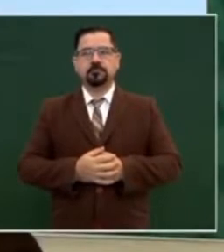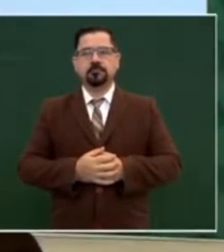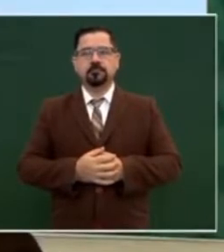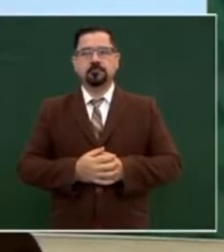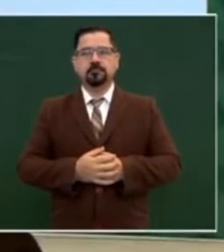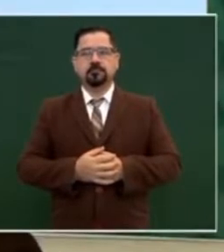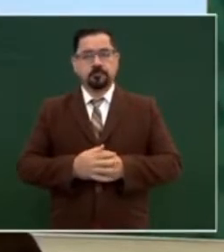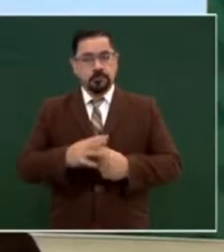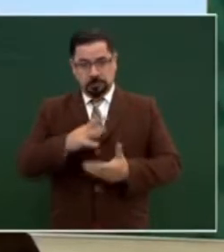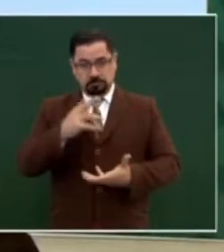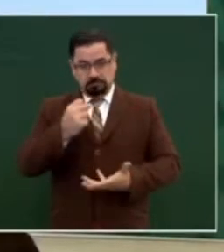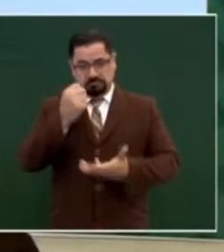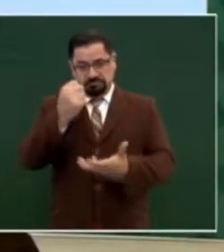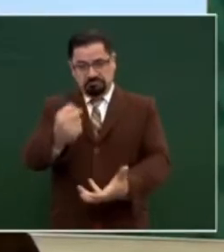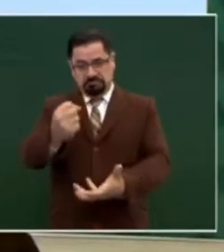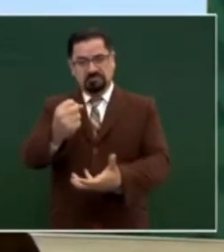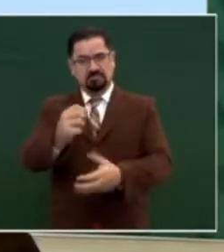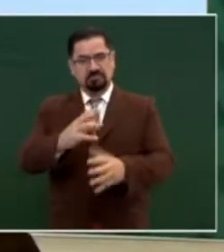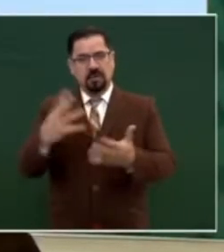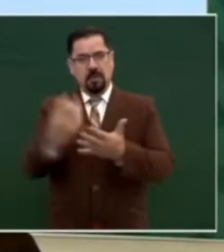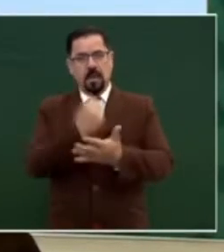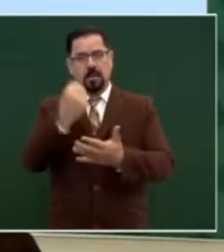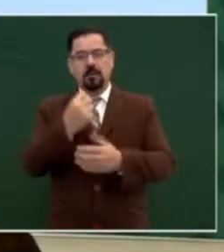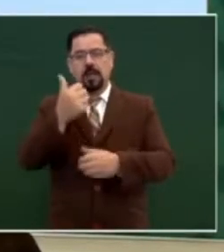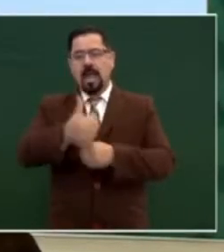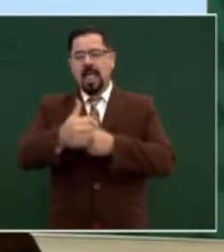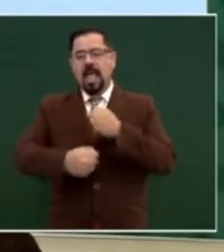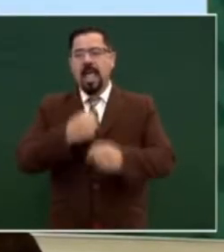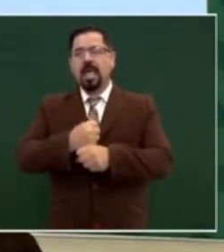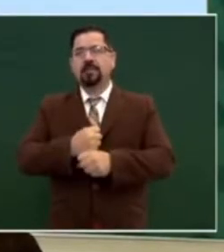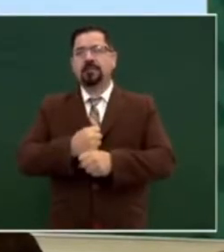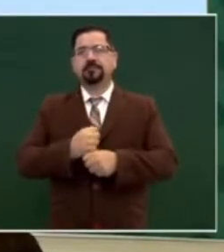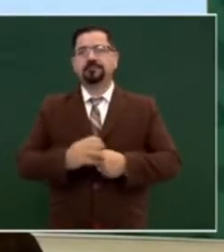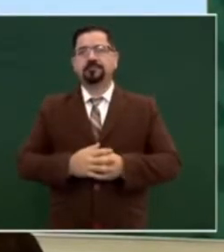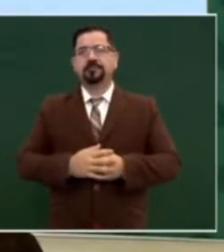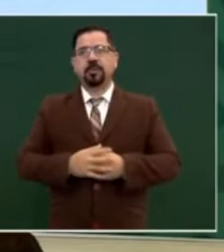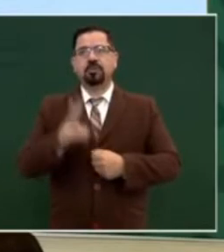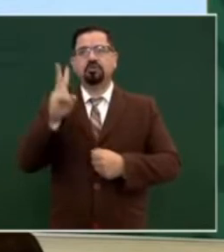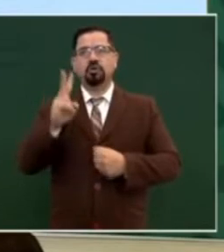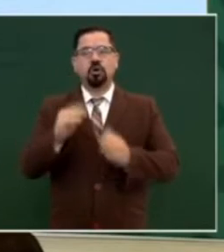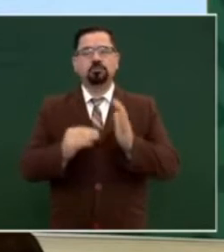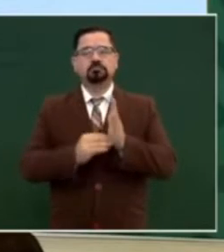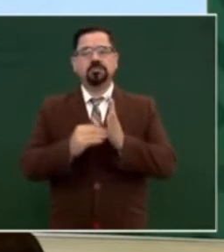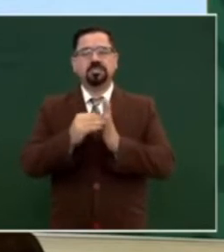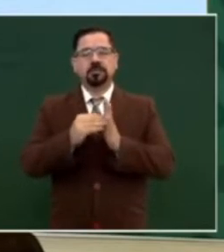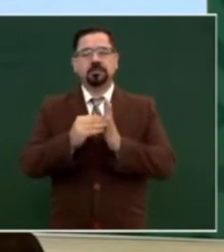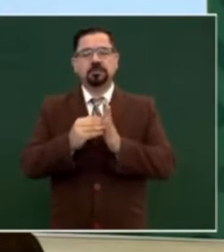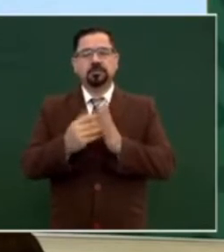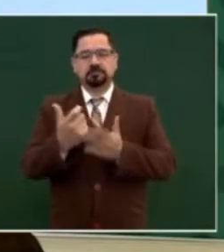bruto anual 2 millones